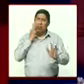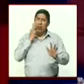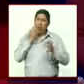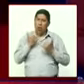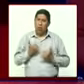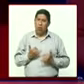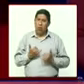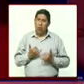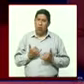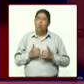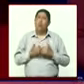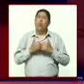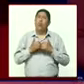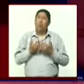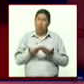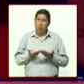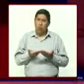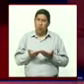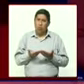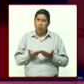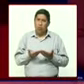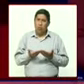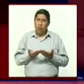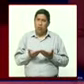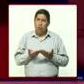¿Cuál es el panorama a esta hora?